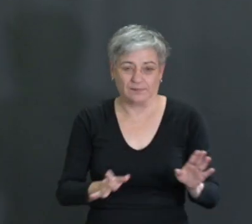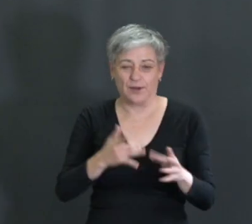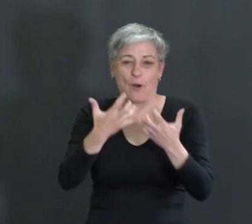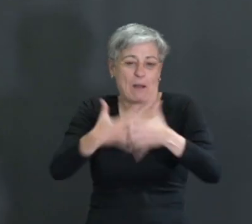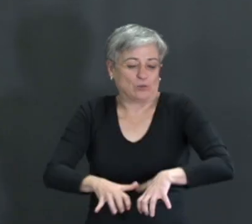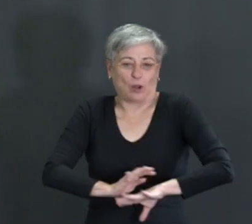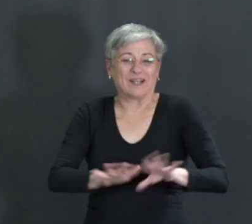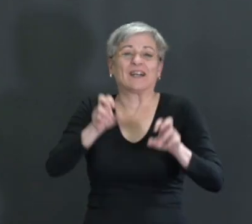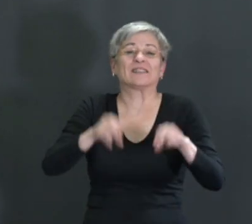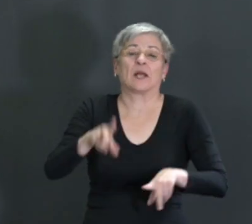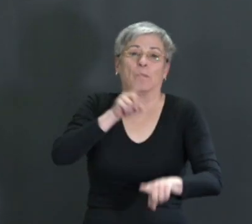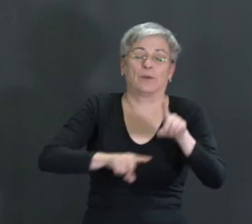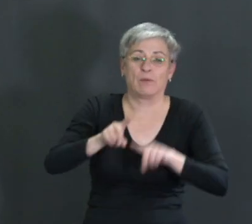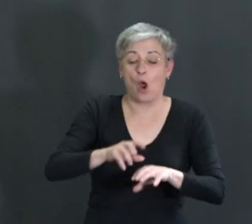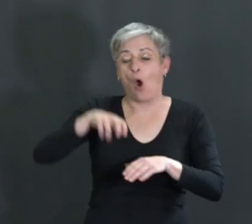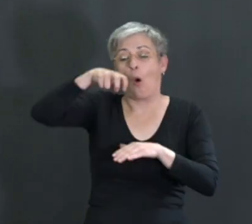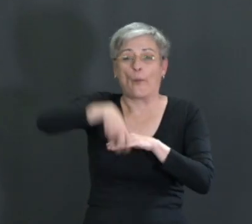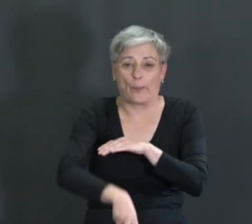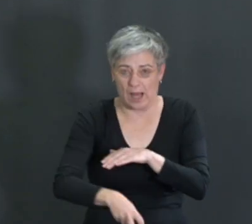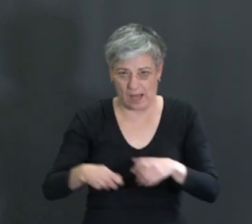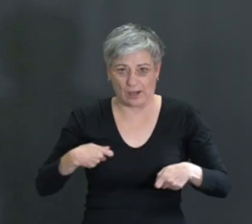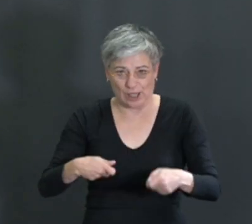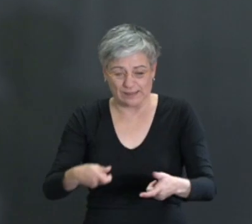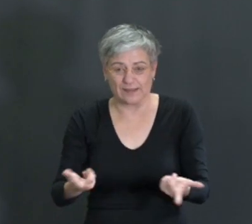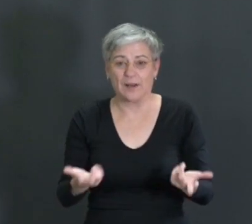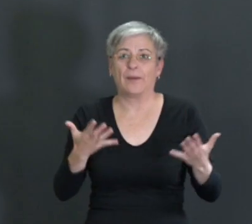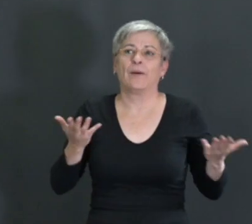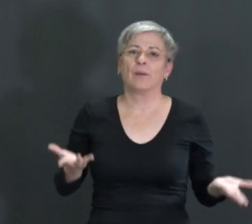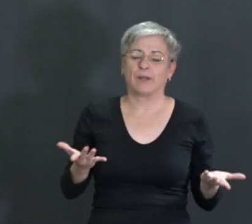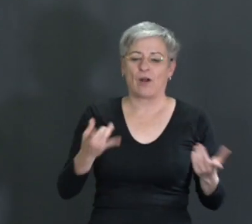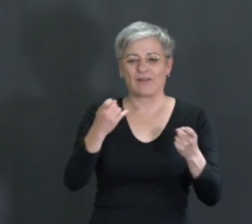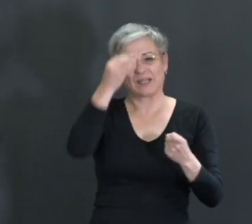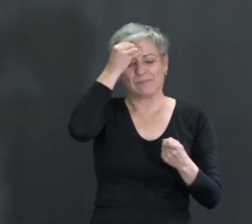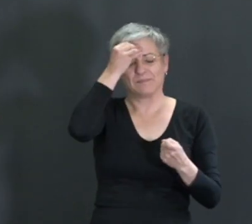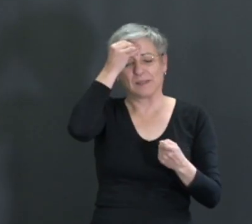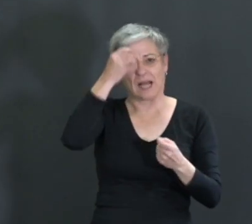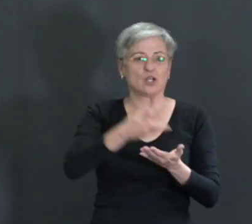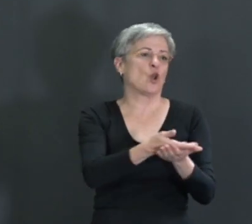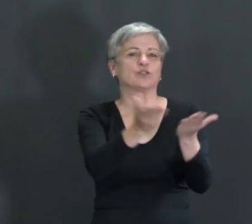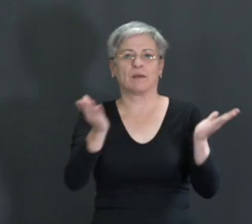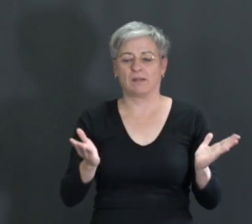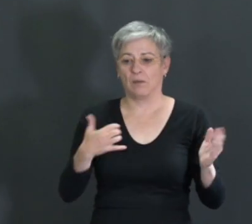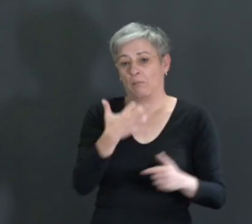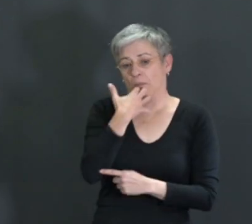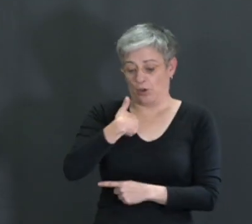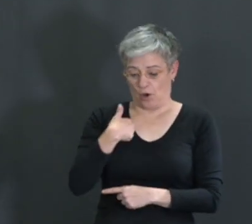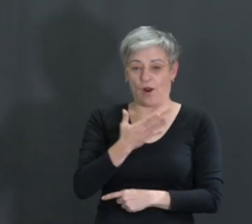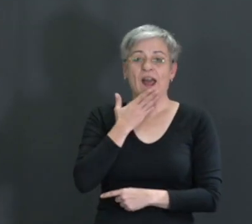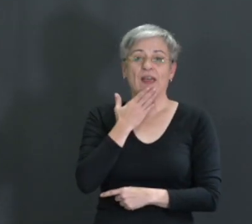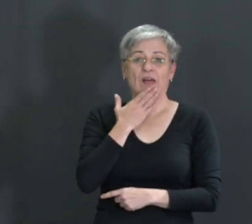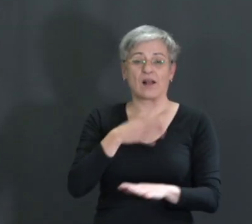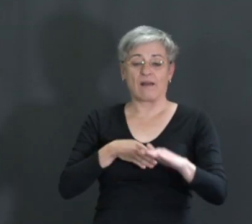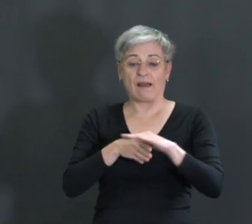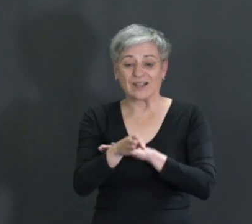Sin problemas, o los baja, ¿no? Ahora lo que hay que pensar en otra población, ¿no? Pues yo ahora a mi edad, esa